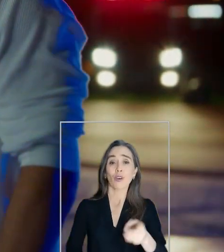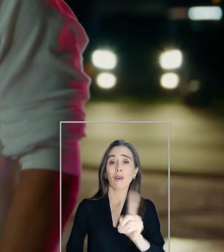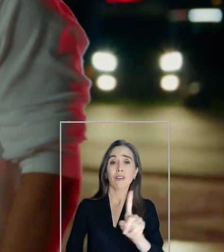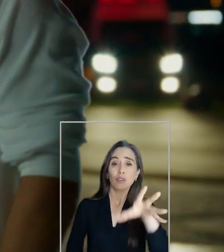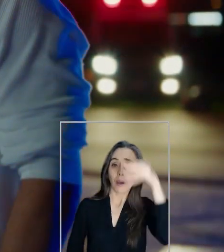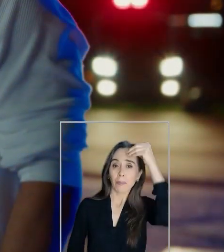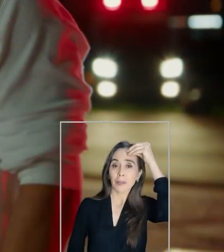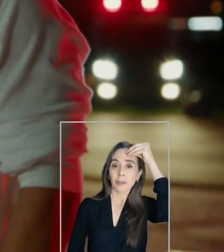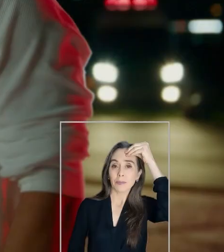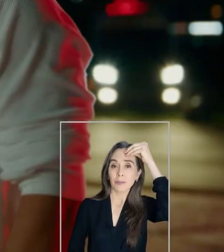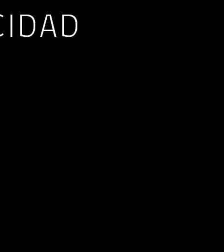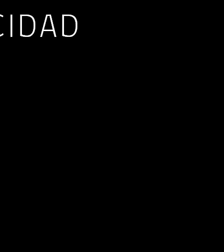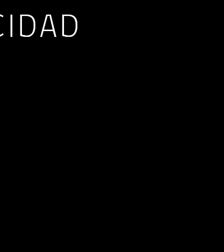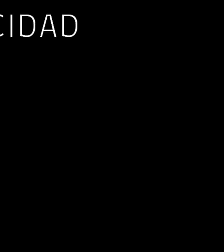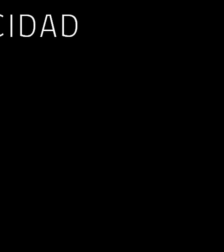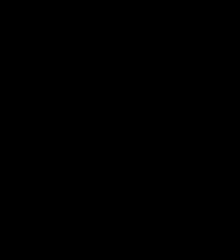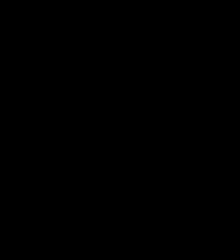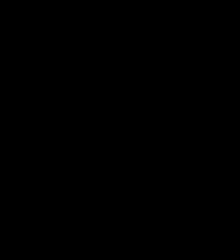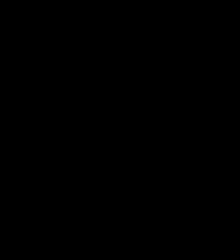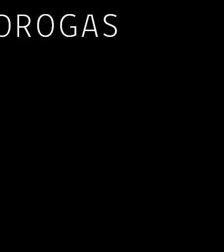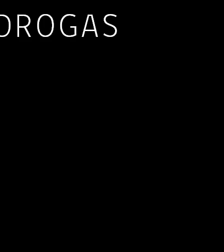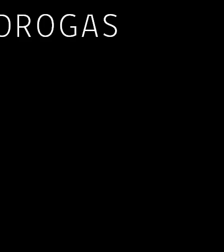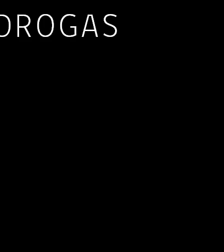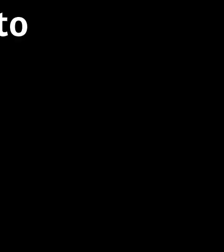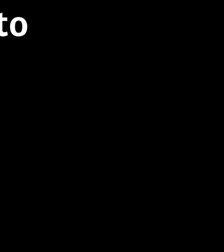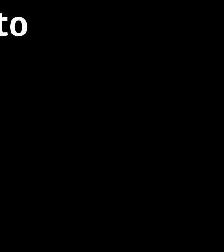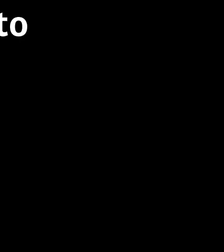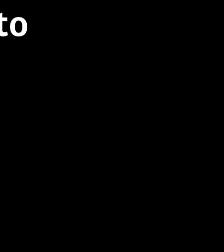y aún no aprendemos.